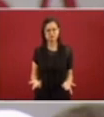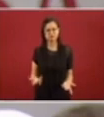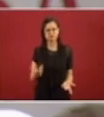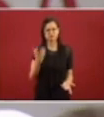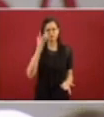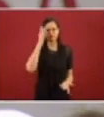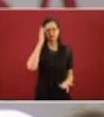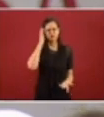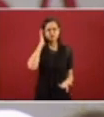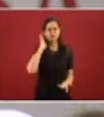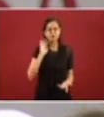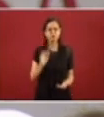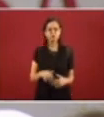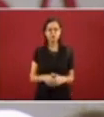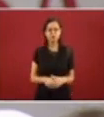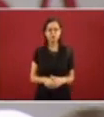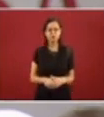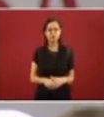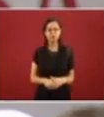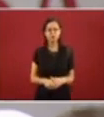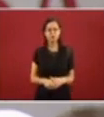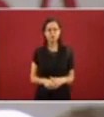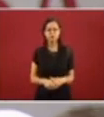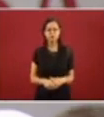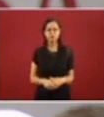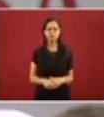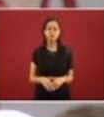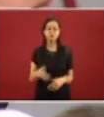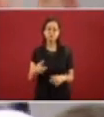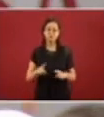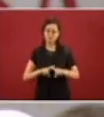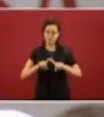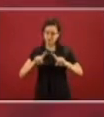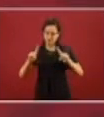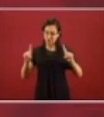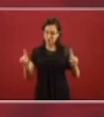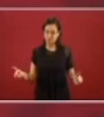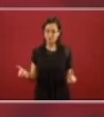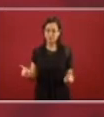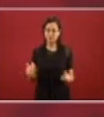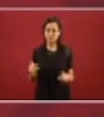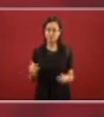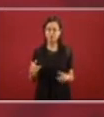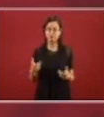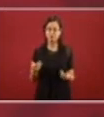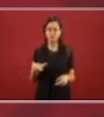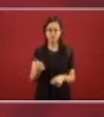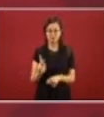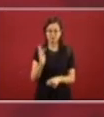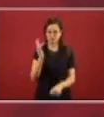No quiero que se malinterprete, pero en esta circunstancia,